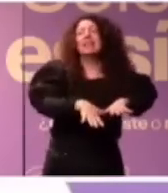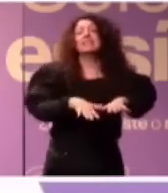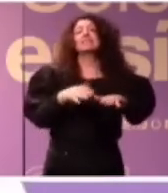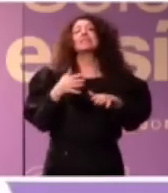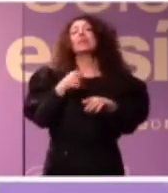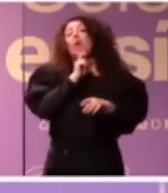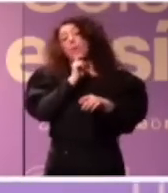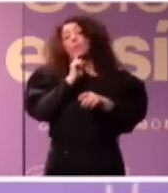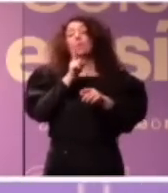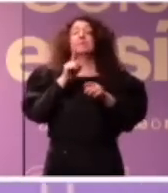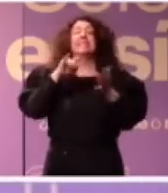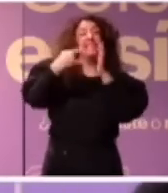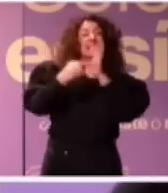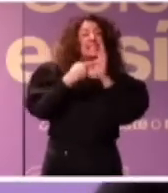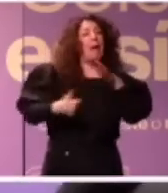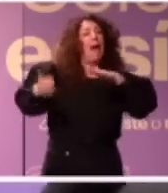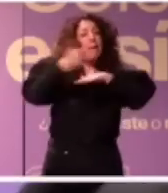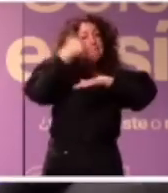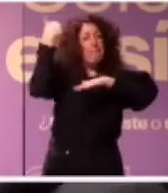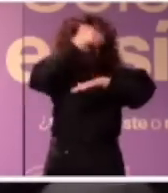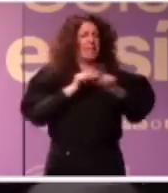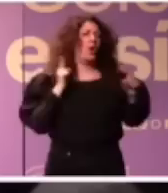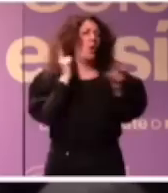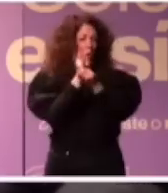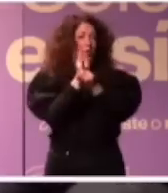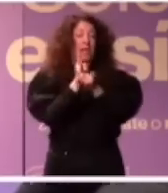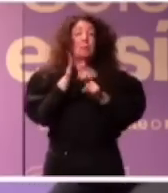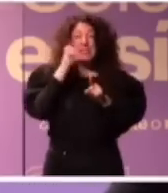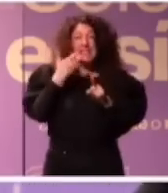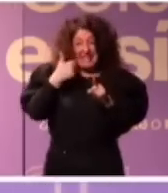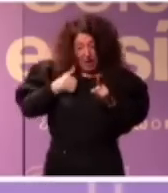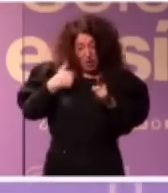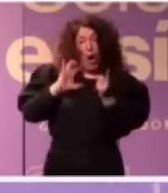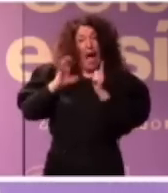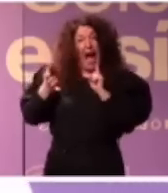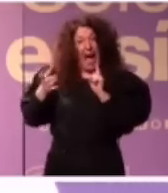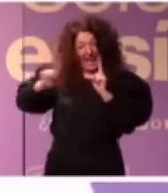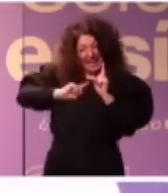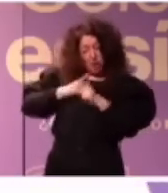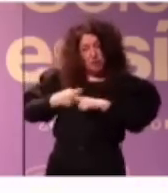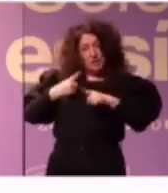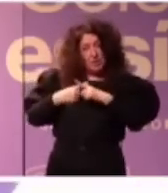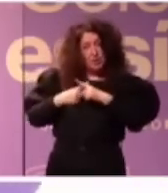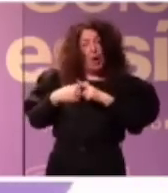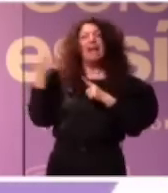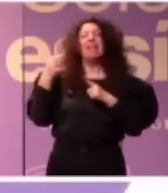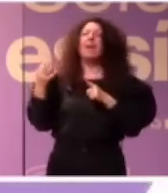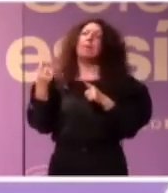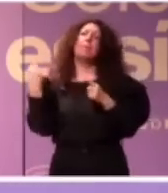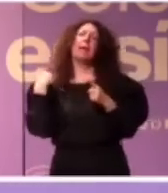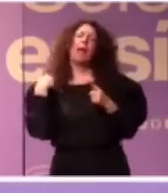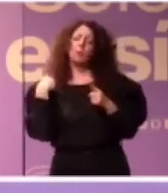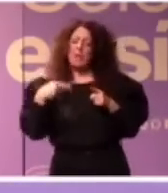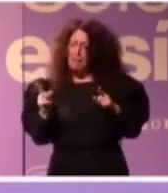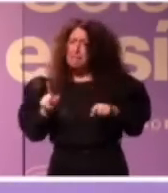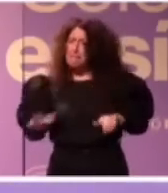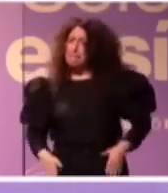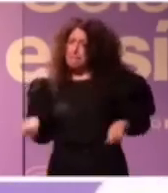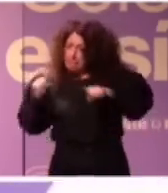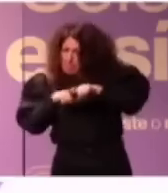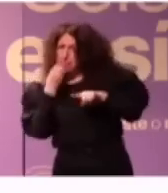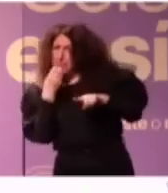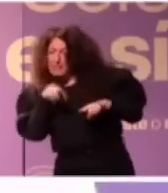patriarcal que, para demostrar que habías sufrido una agresión sexual, te preguntaba si habías cerrado bien las piernas, te